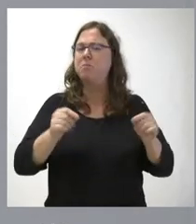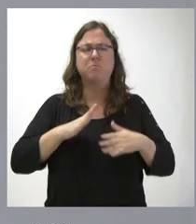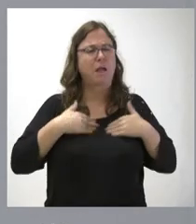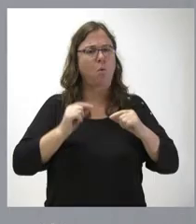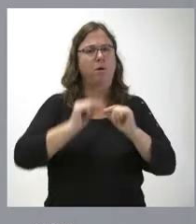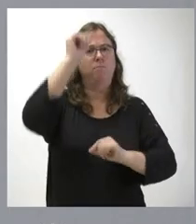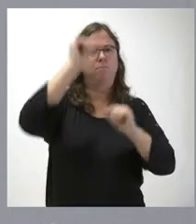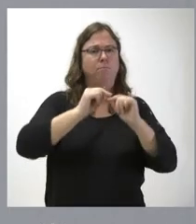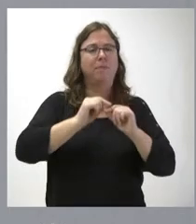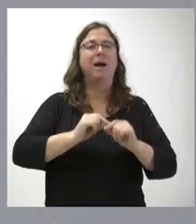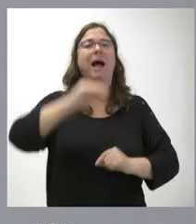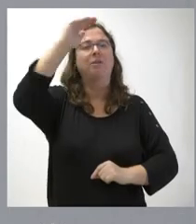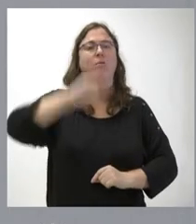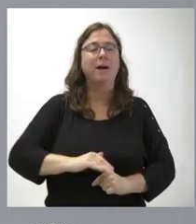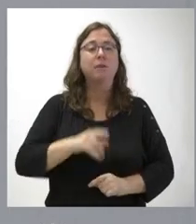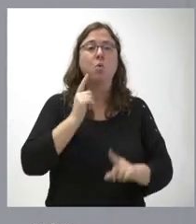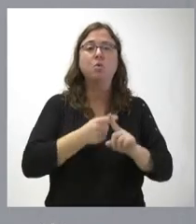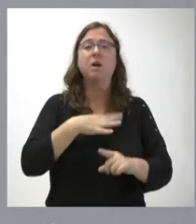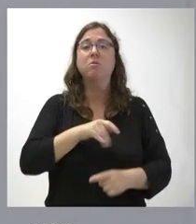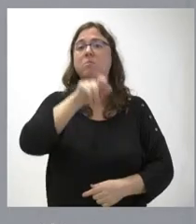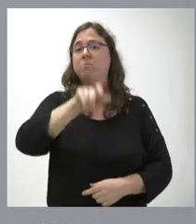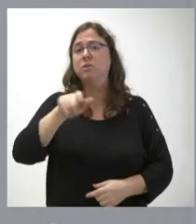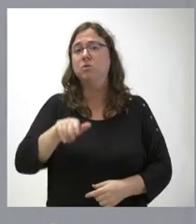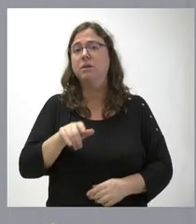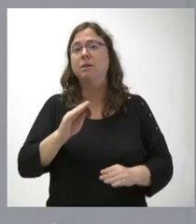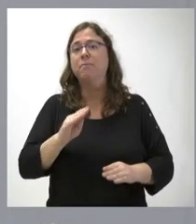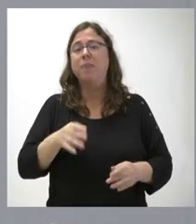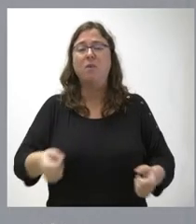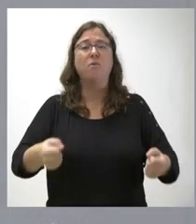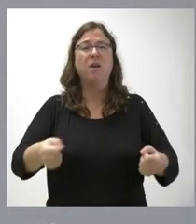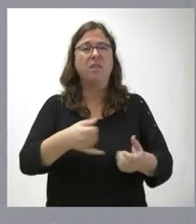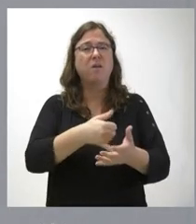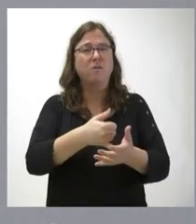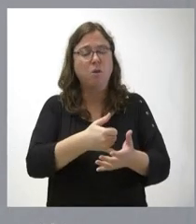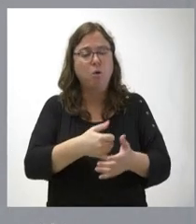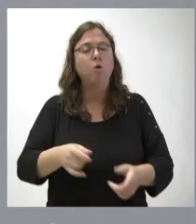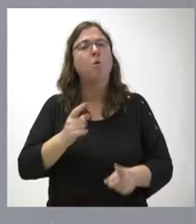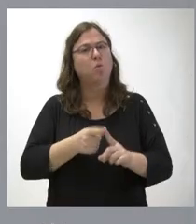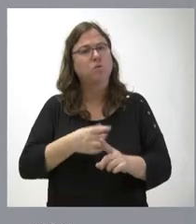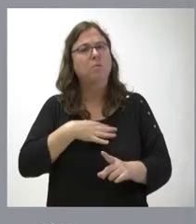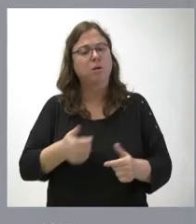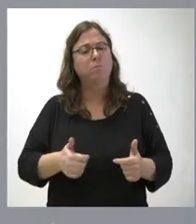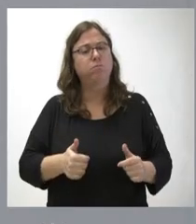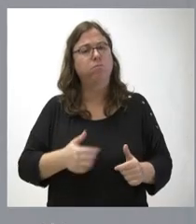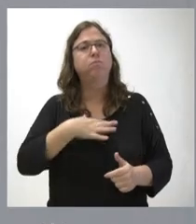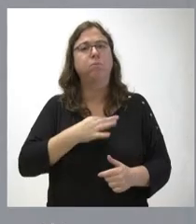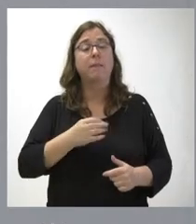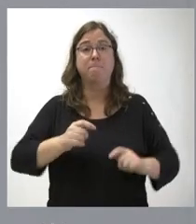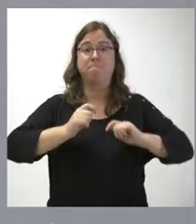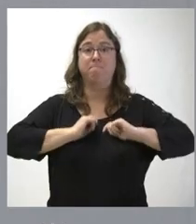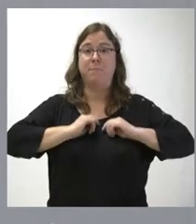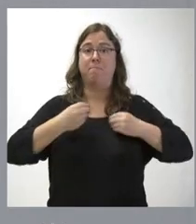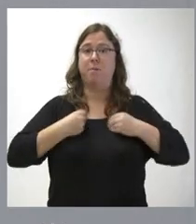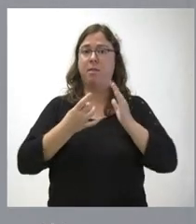corporales y puede ser manejado por personas con limitad con limitada fuerza motora con lo cual va a mejorar claramente su